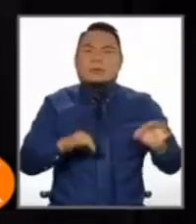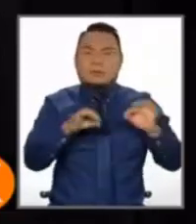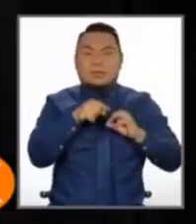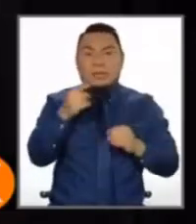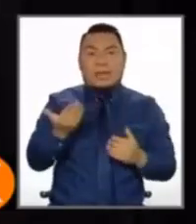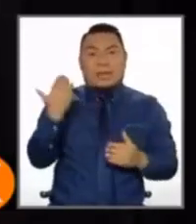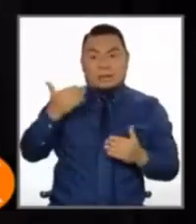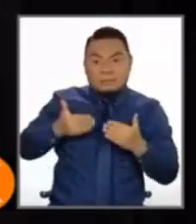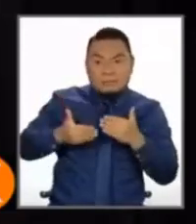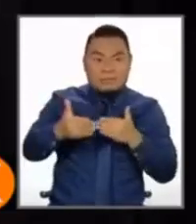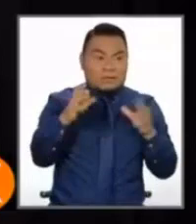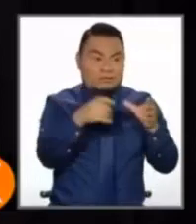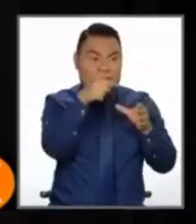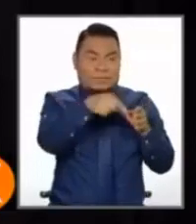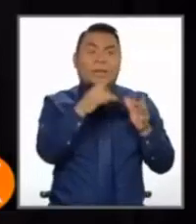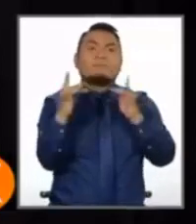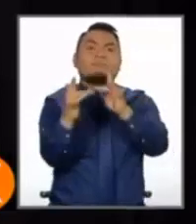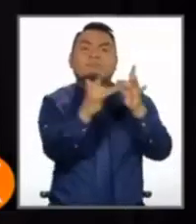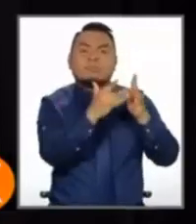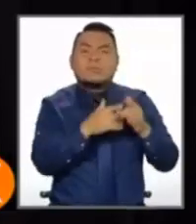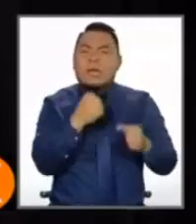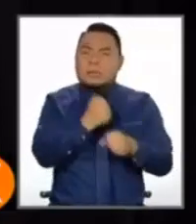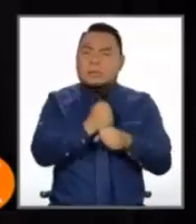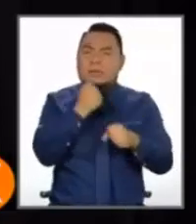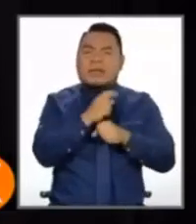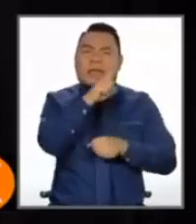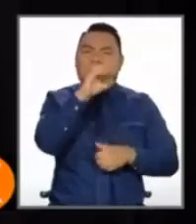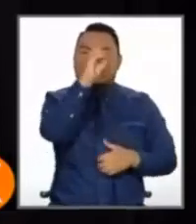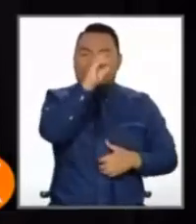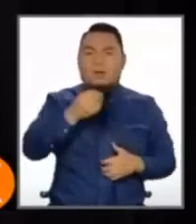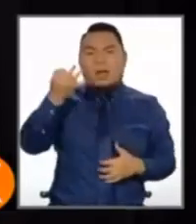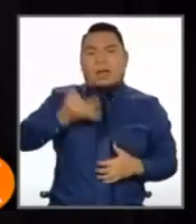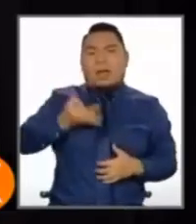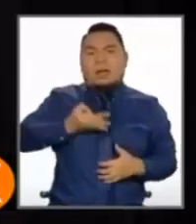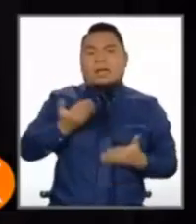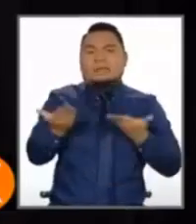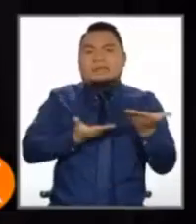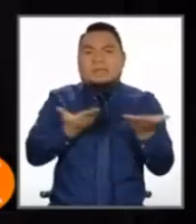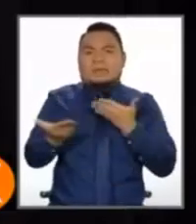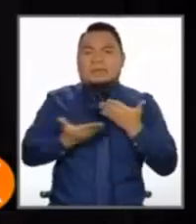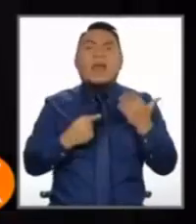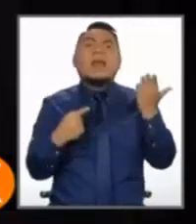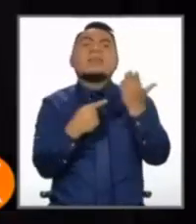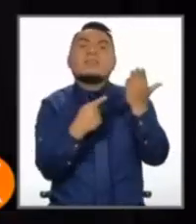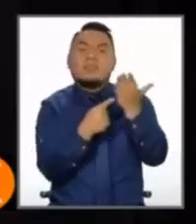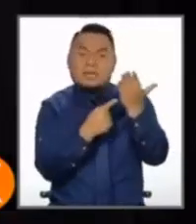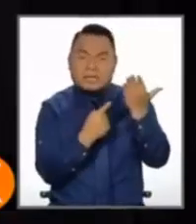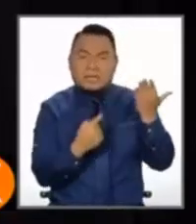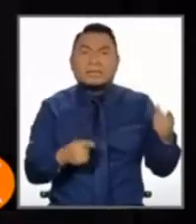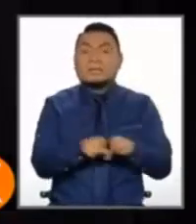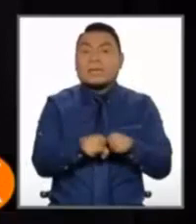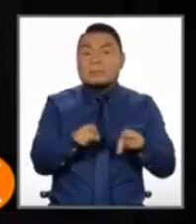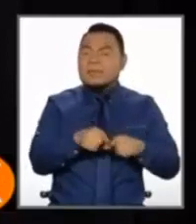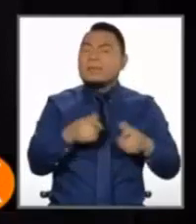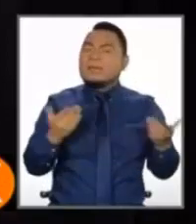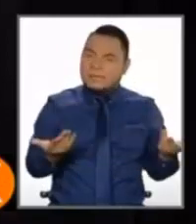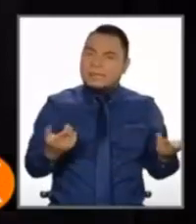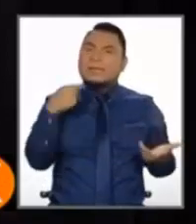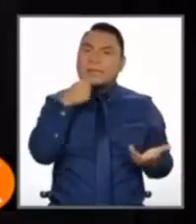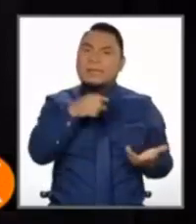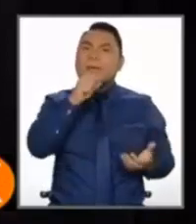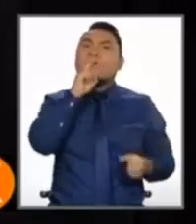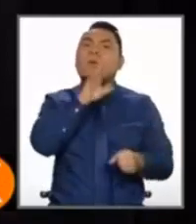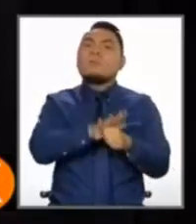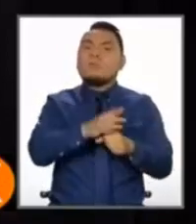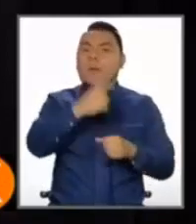futuro esa red va a ser operativa al 100% con calidad de servicio, con tecnología y evidentemente